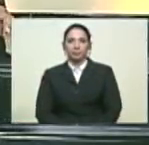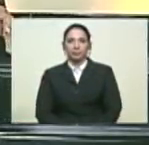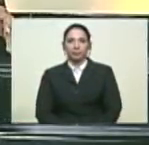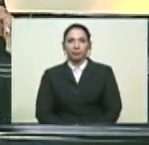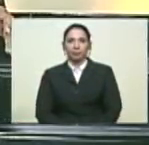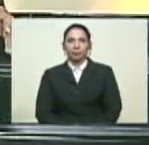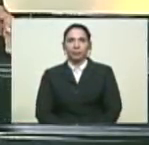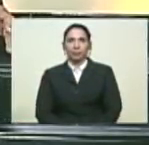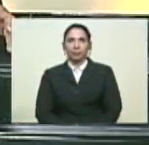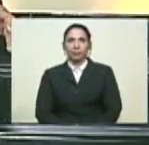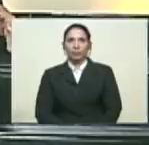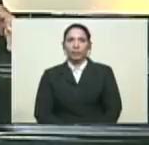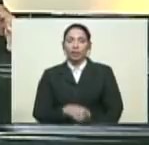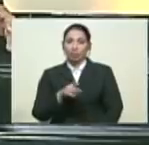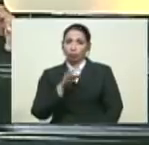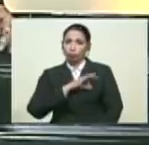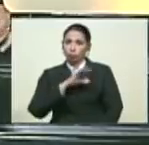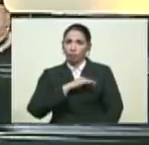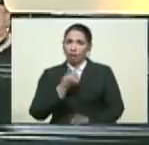Símbolos de una sociedad libre.